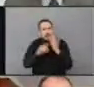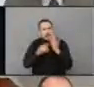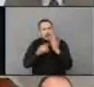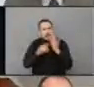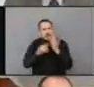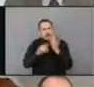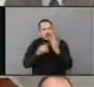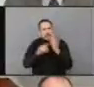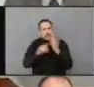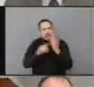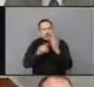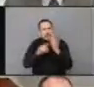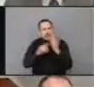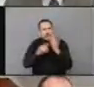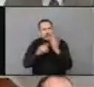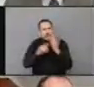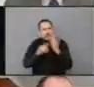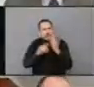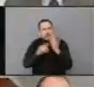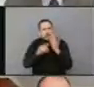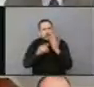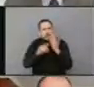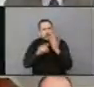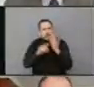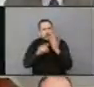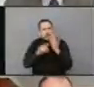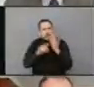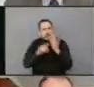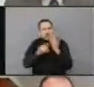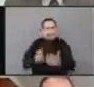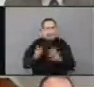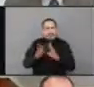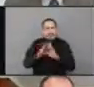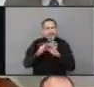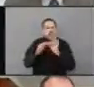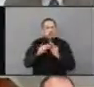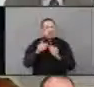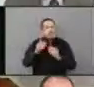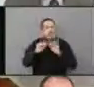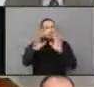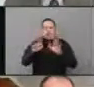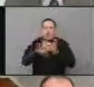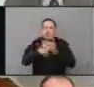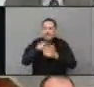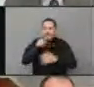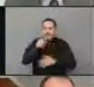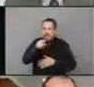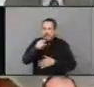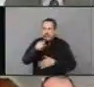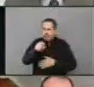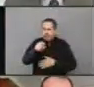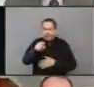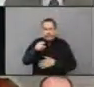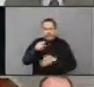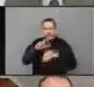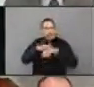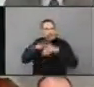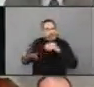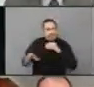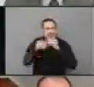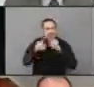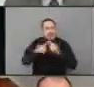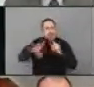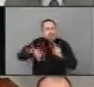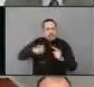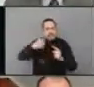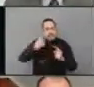que sea el documento final que por supuesto es una suma de esfuerzos